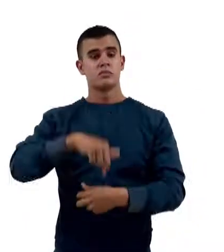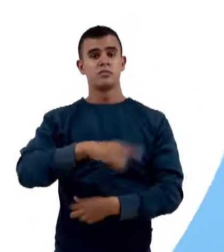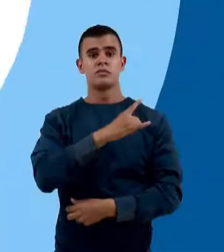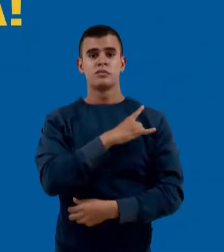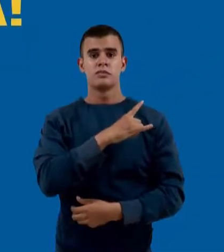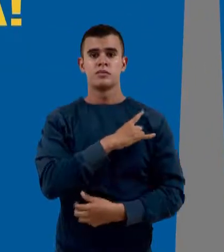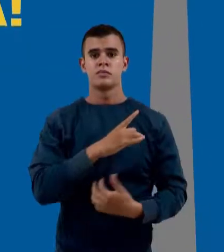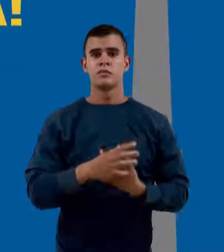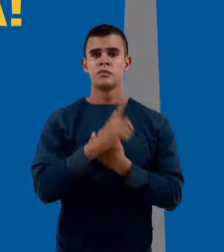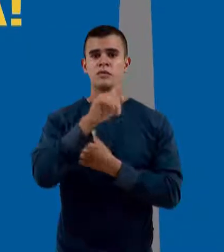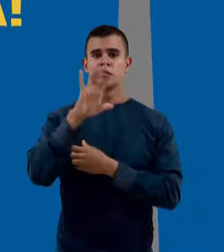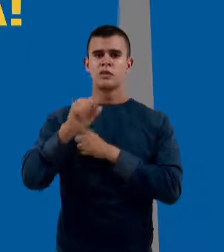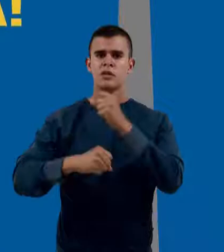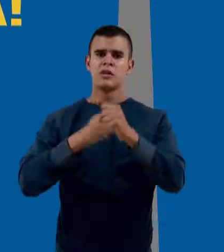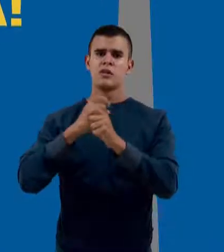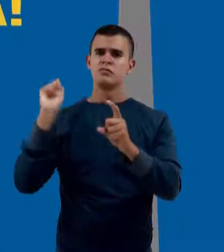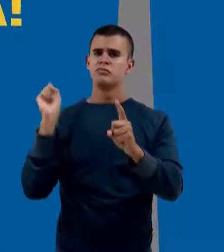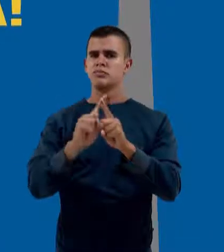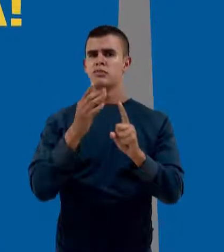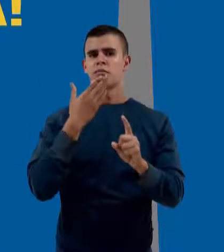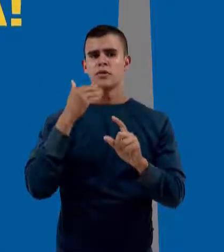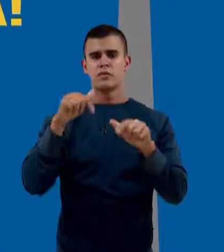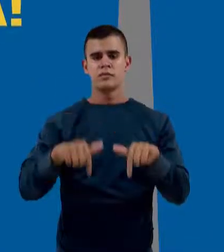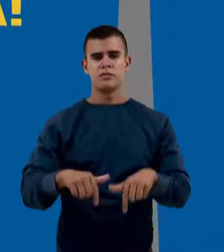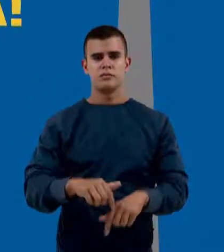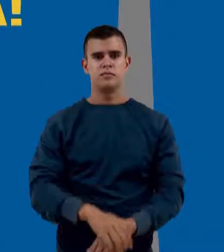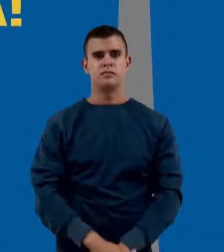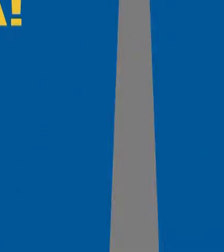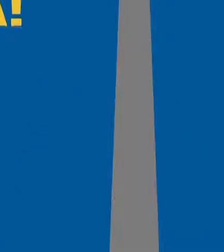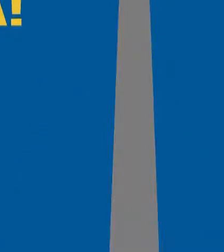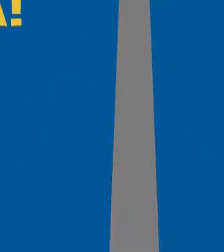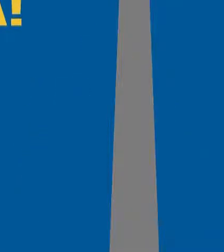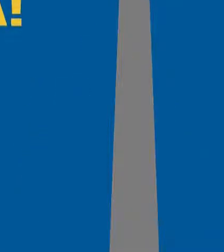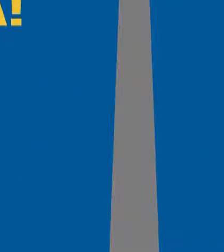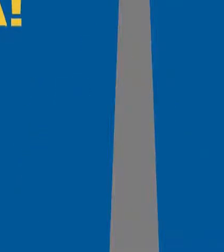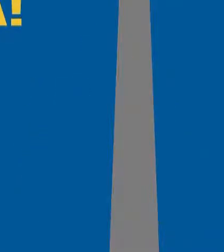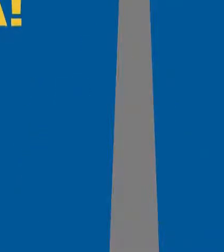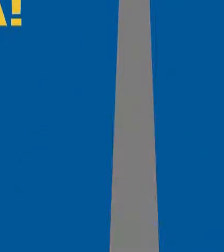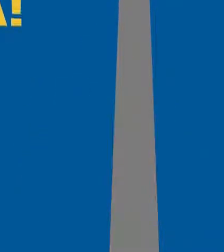organización. USC, 60 años siendo los mejores.